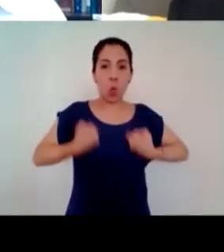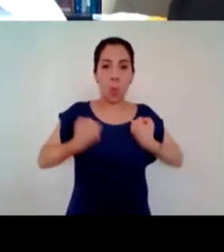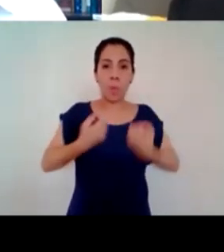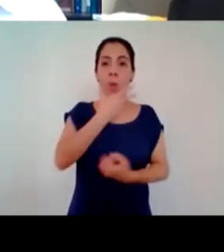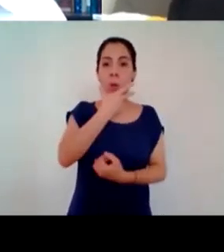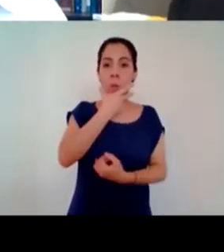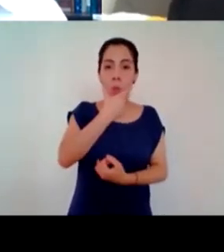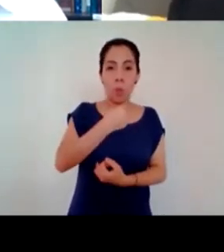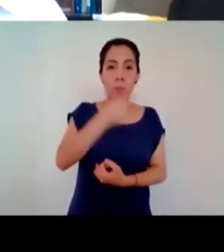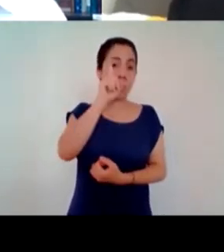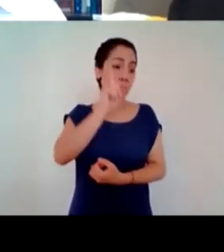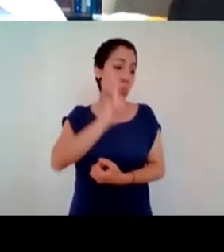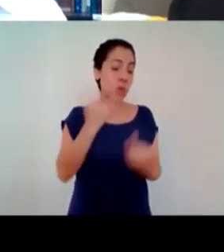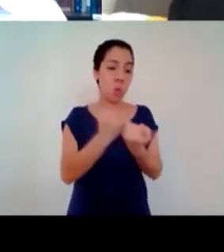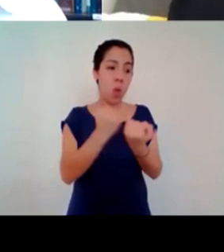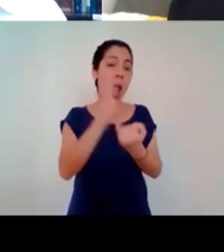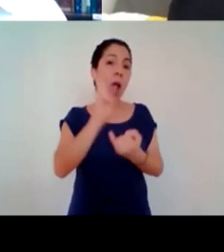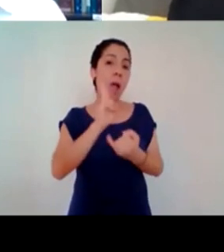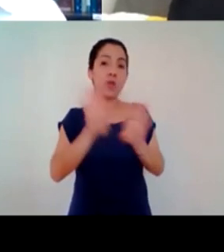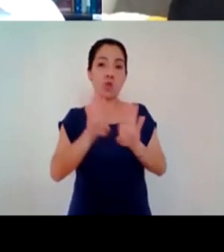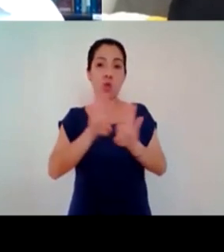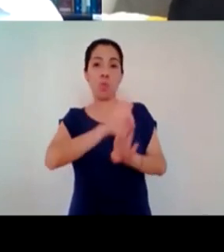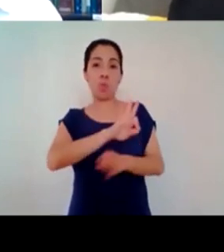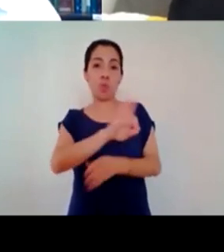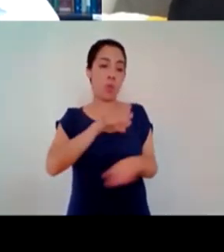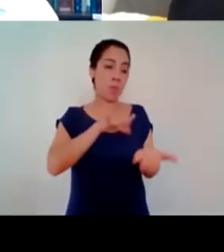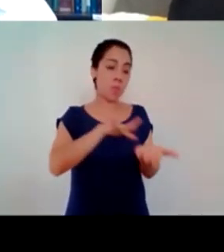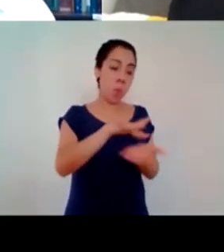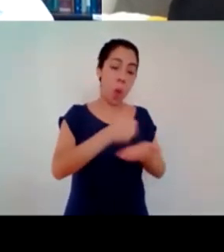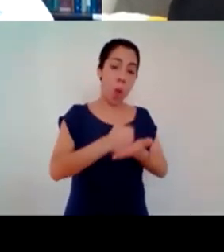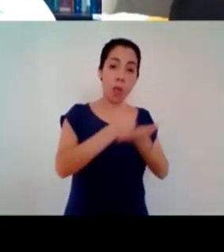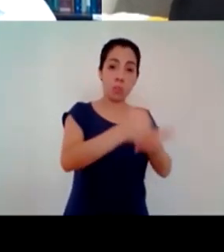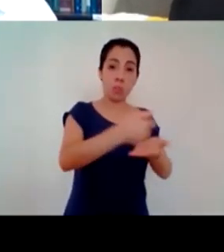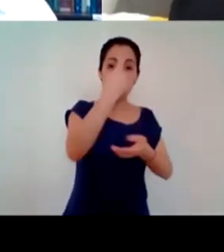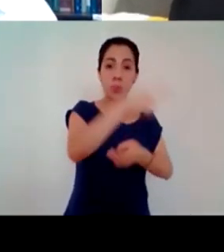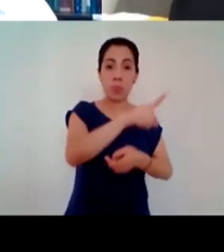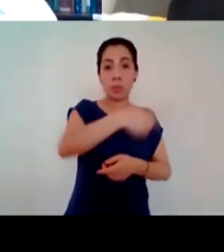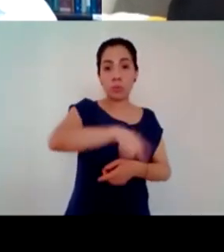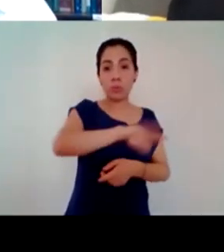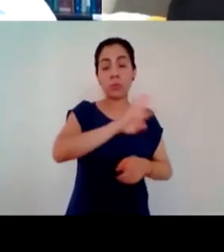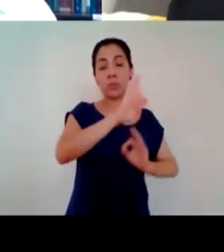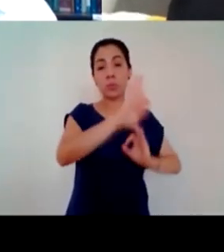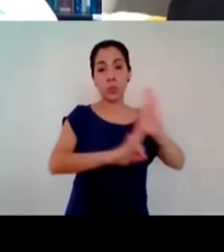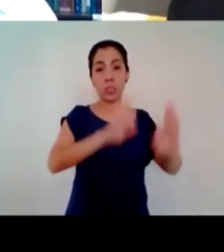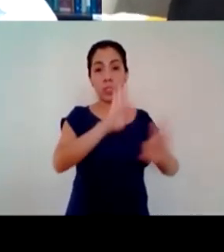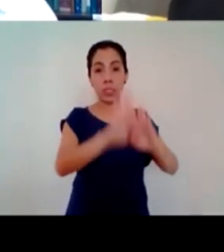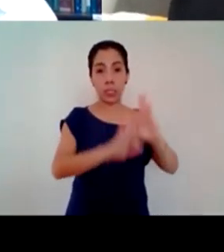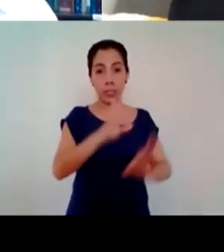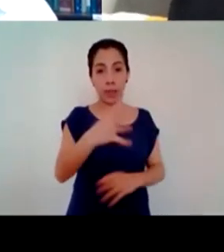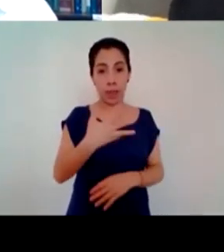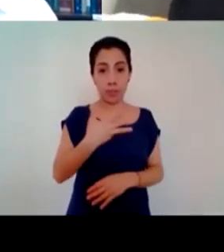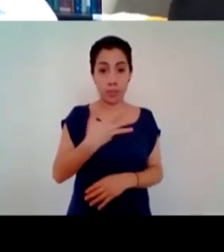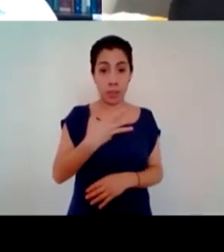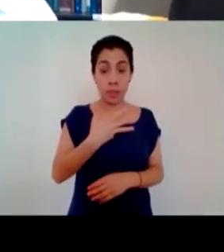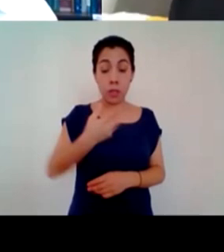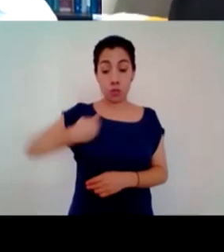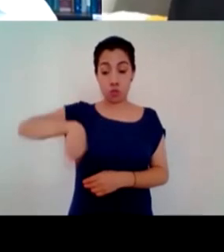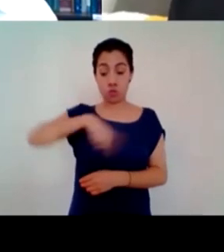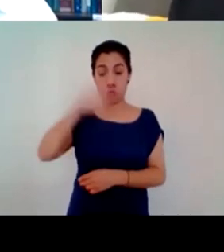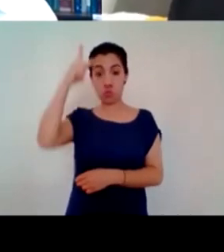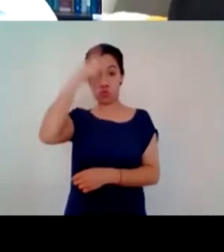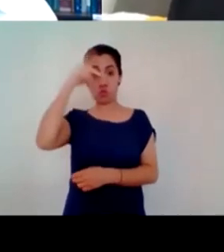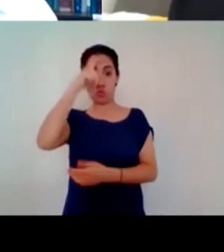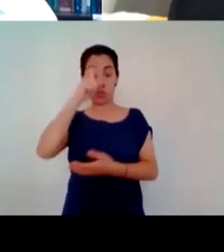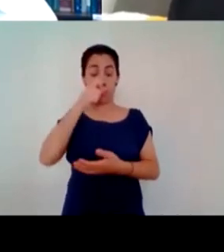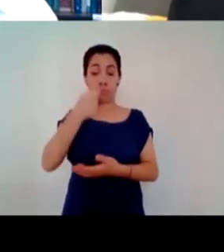hacer algo. Y esto lo digo con mucho pesar, porque la verdad es de que los psiquiatras quedamos muy cortos frente